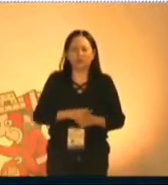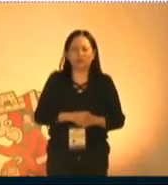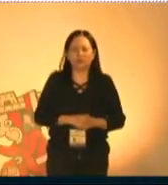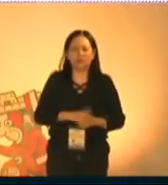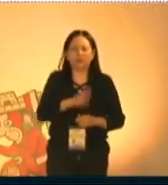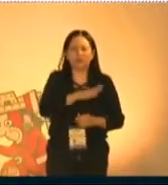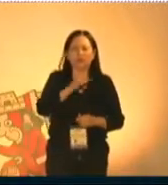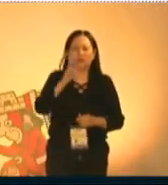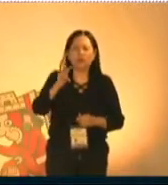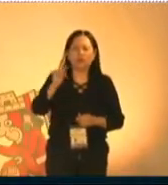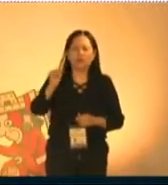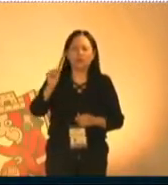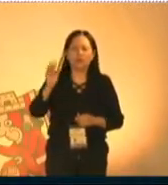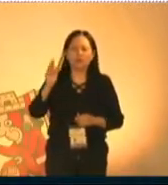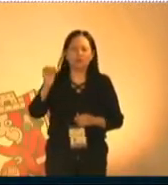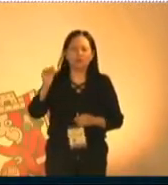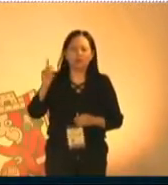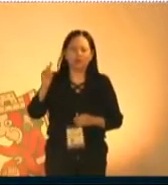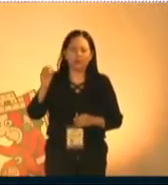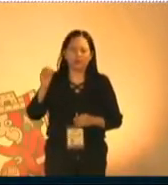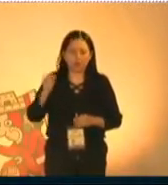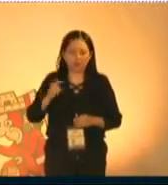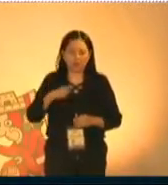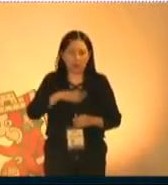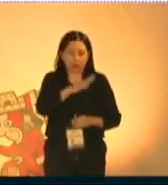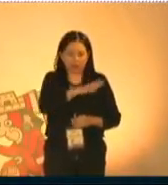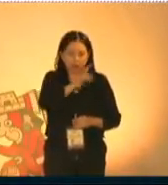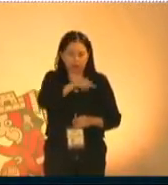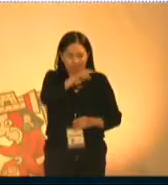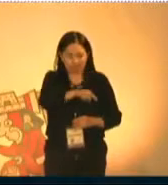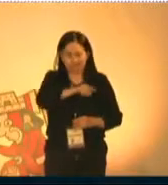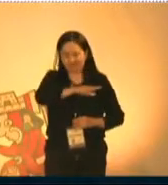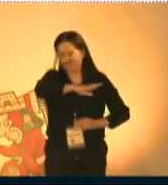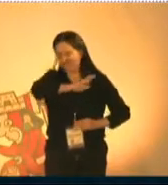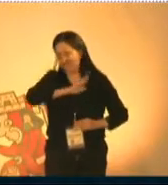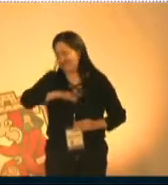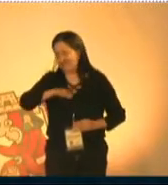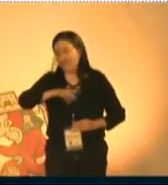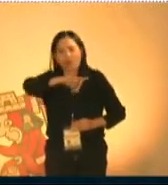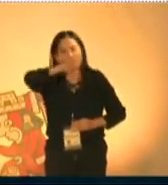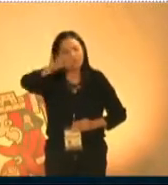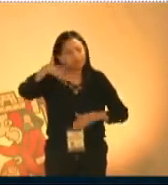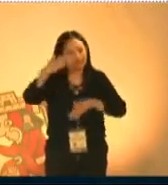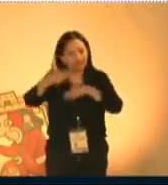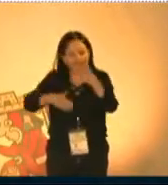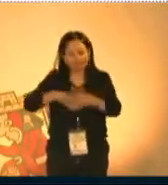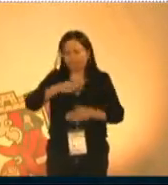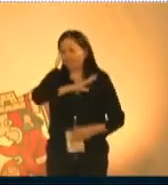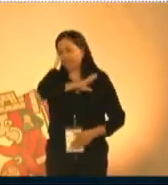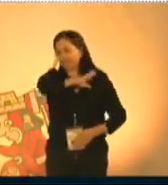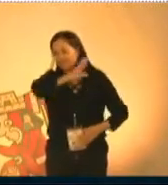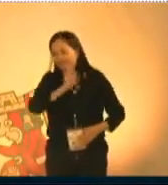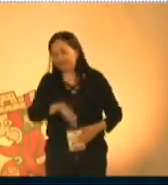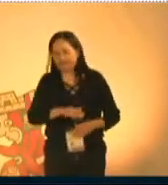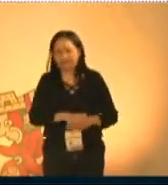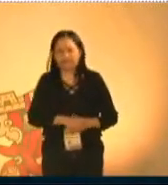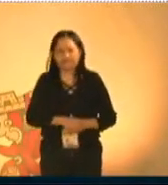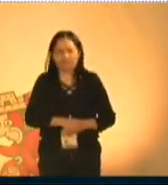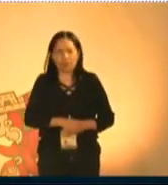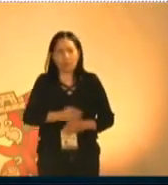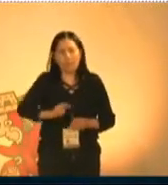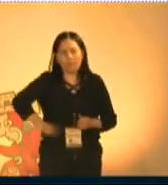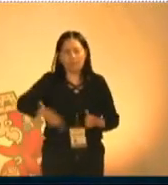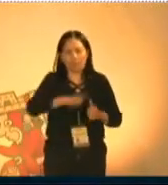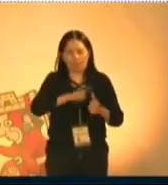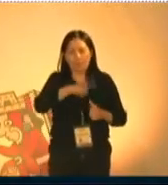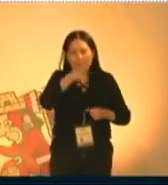van a morir en unas condiciones terribles años después es decir la gloria para ellos fue